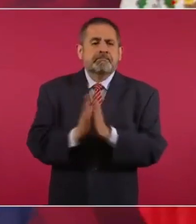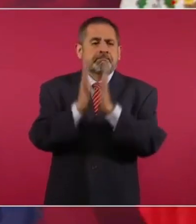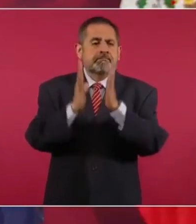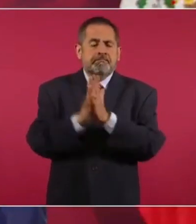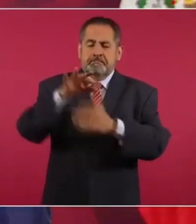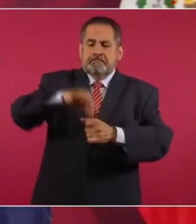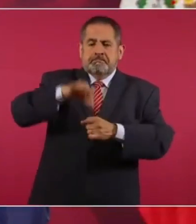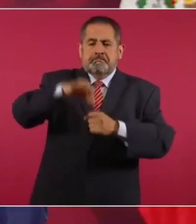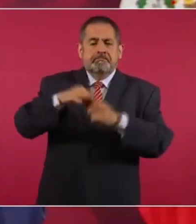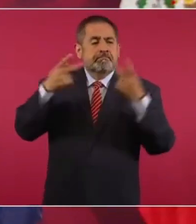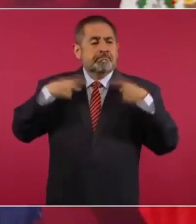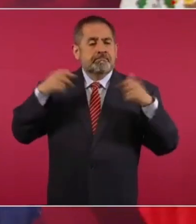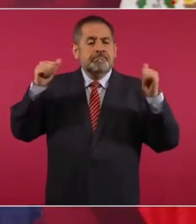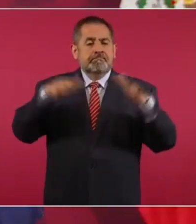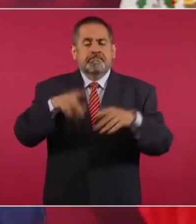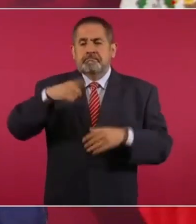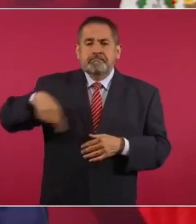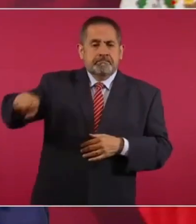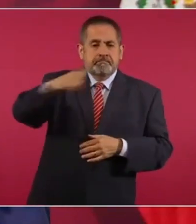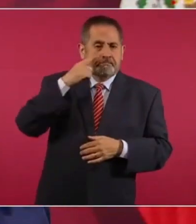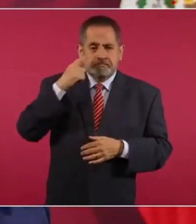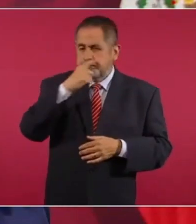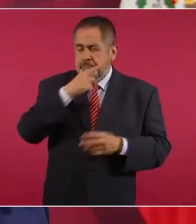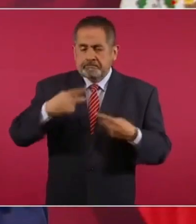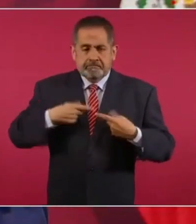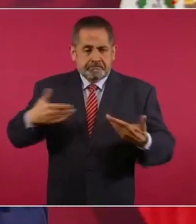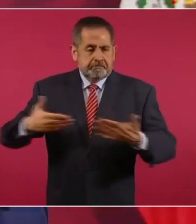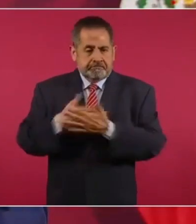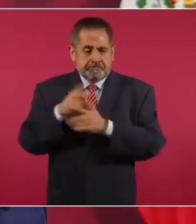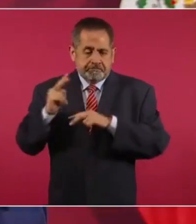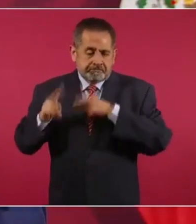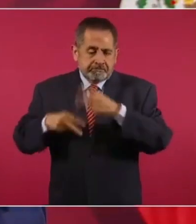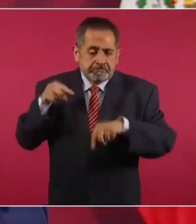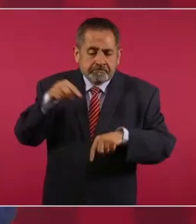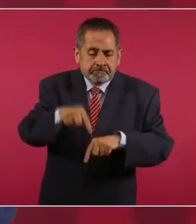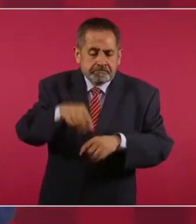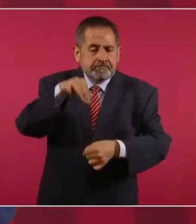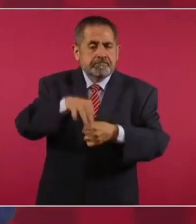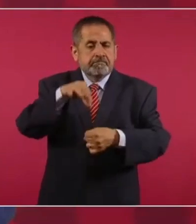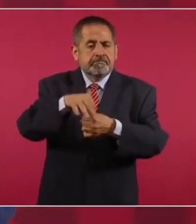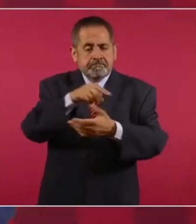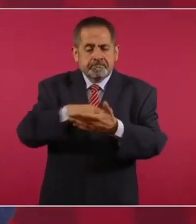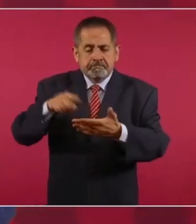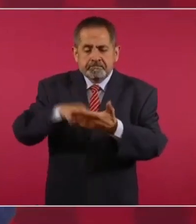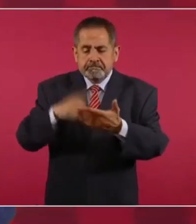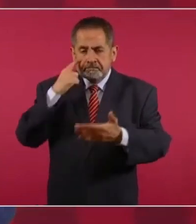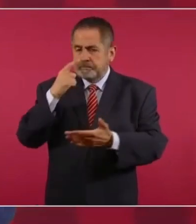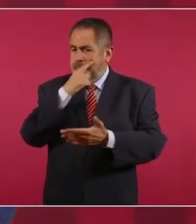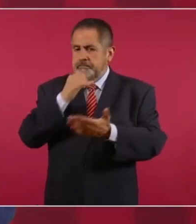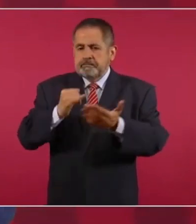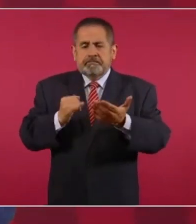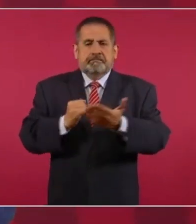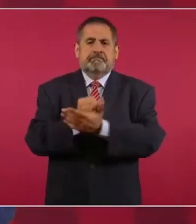elecciones, que sean los ciudadanos siempre los que decidan